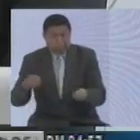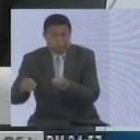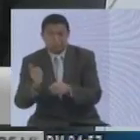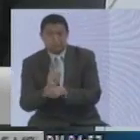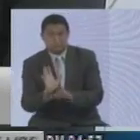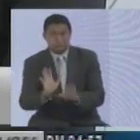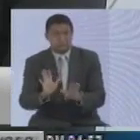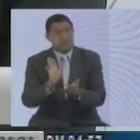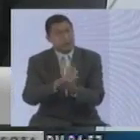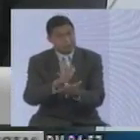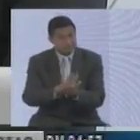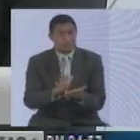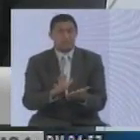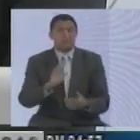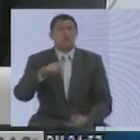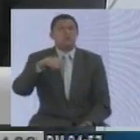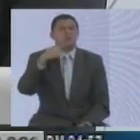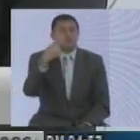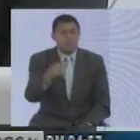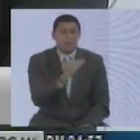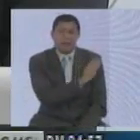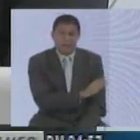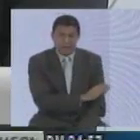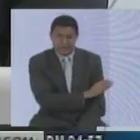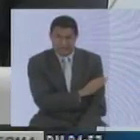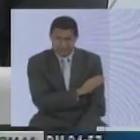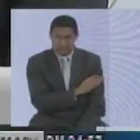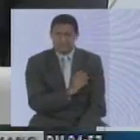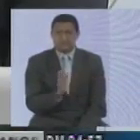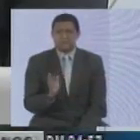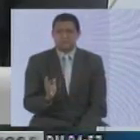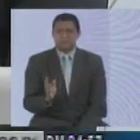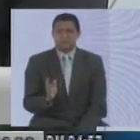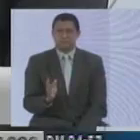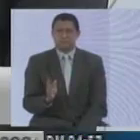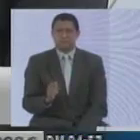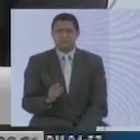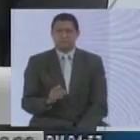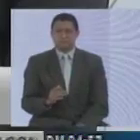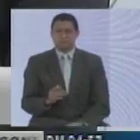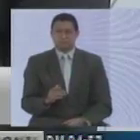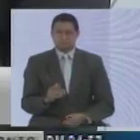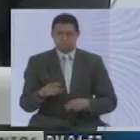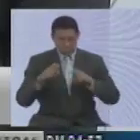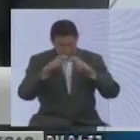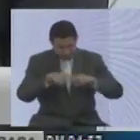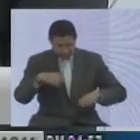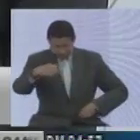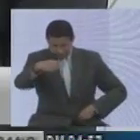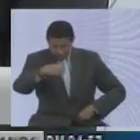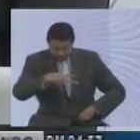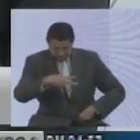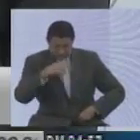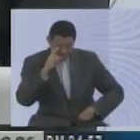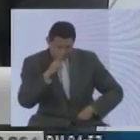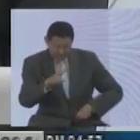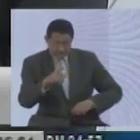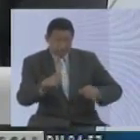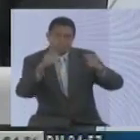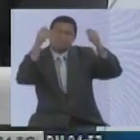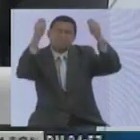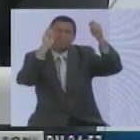y allá en la clínica como tal se harían los estudios de imágenes radiografías